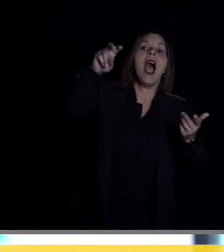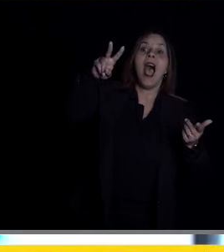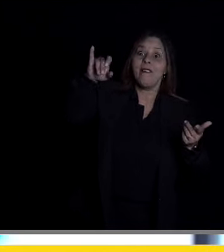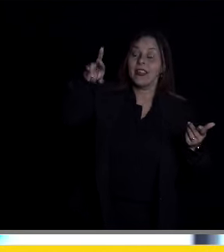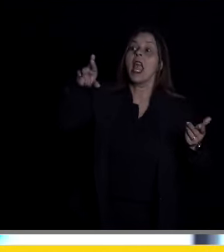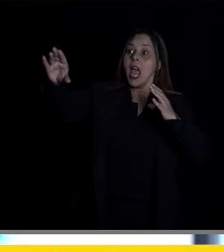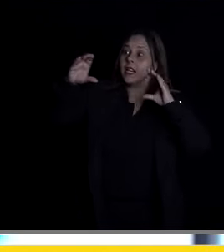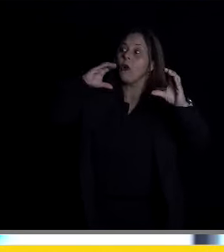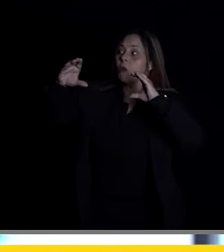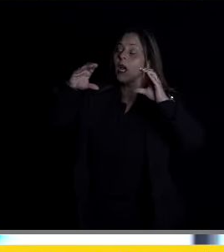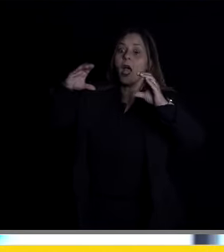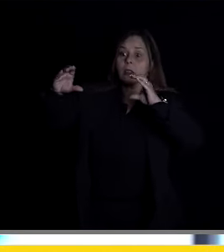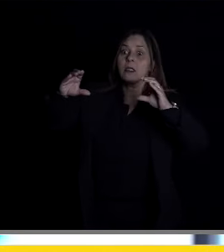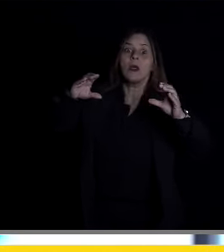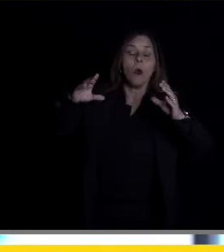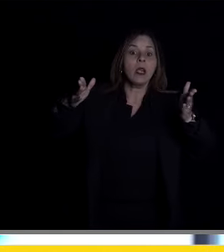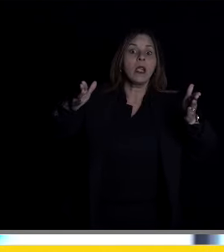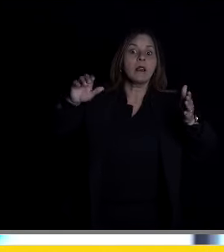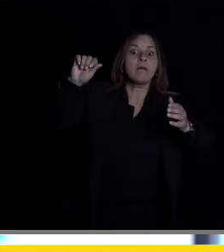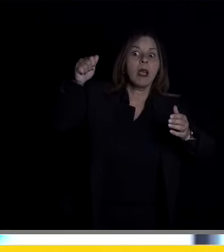Javier de Comunicaciones. Así que suman 10.